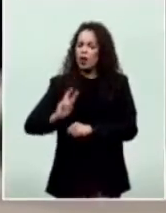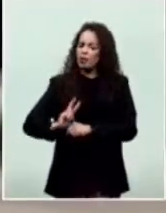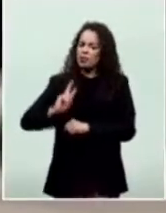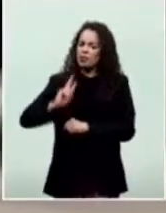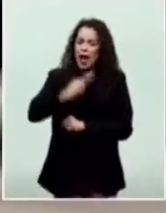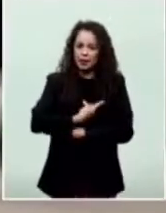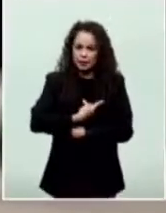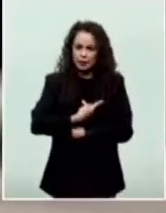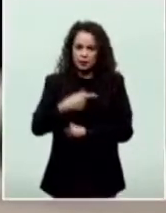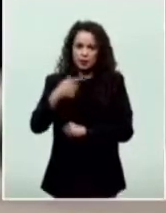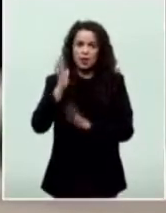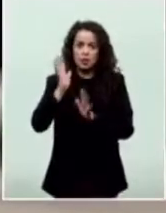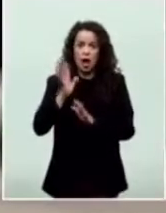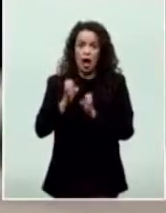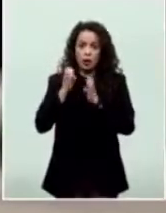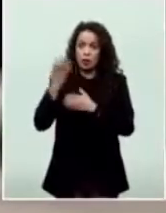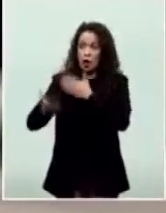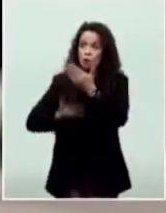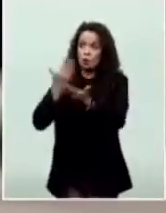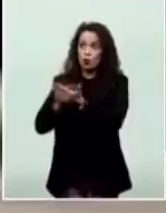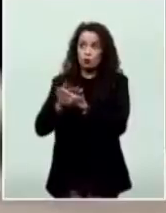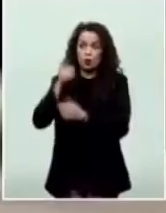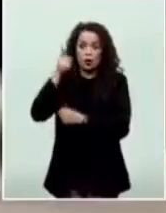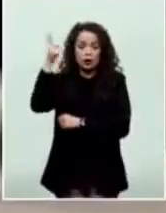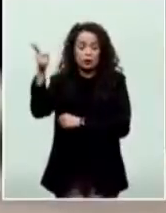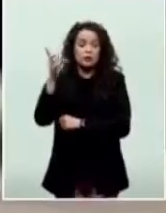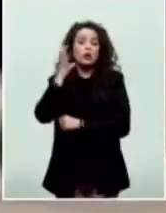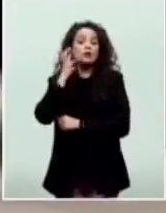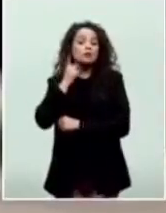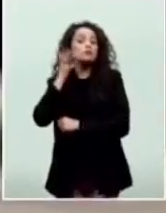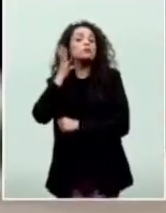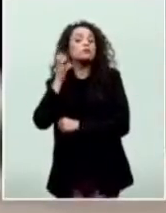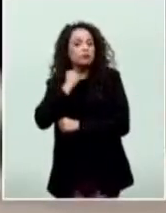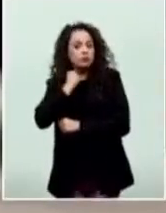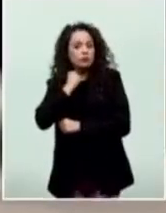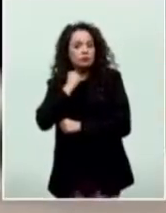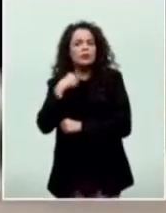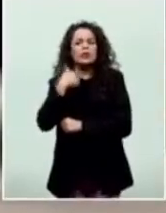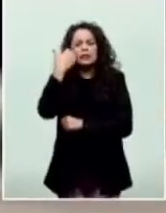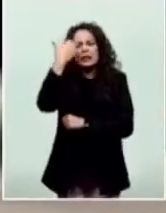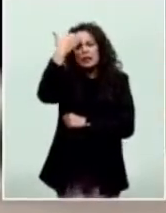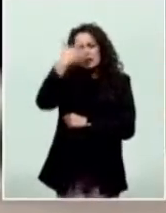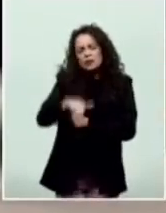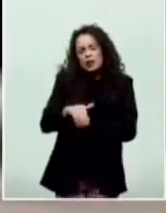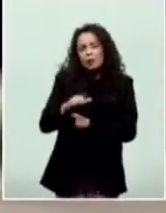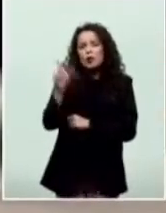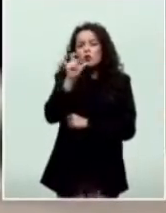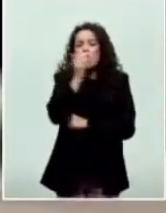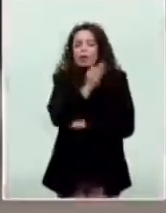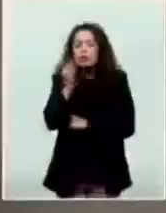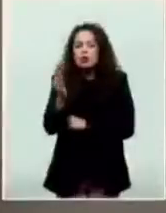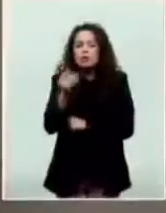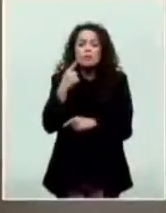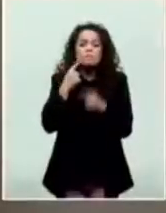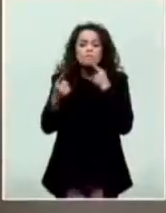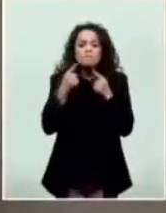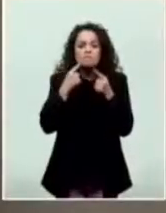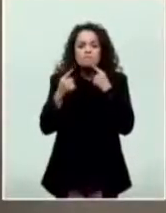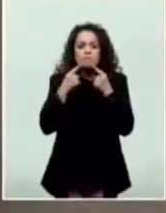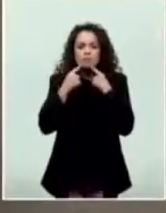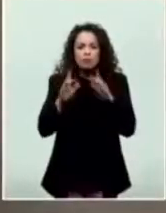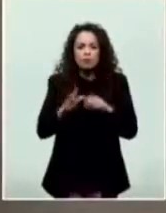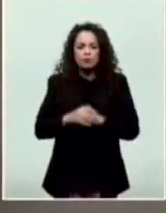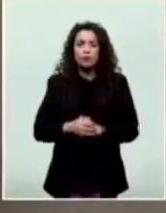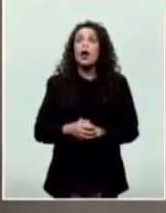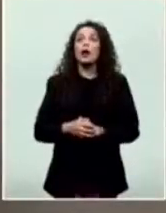Me gustaría saber si ya hay alguna fecha más o menos para saber cuándo se va a discutir. Entiendo que ya está listado.